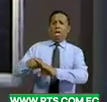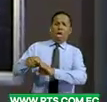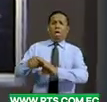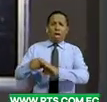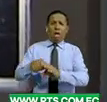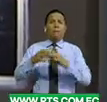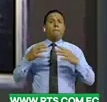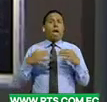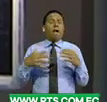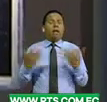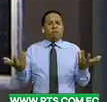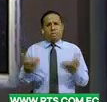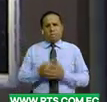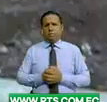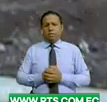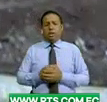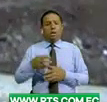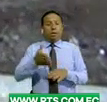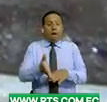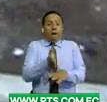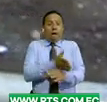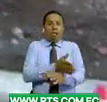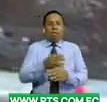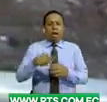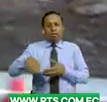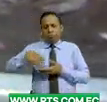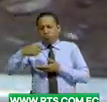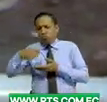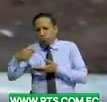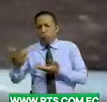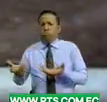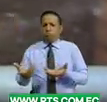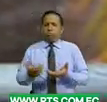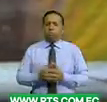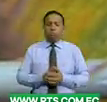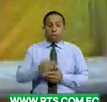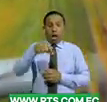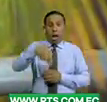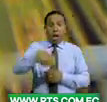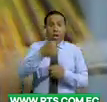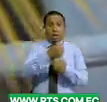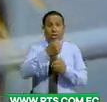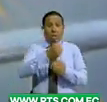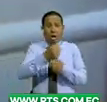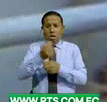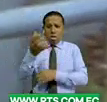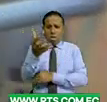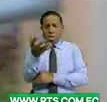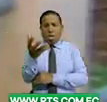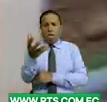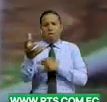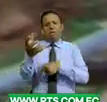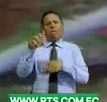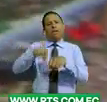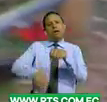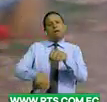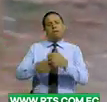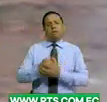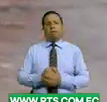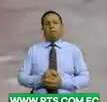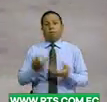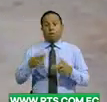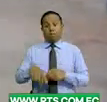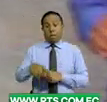estaban en el comedor, recién se disponían a almorzar. Los trabajos en el canal se encuentran paralizados, la maquinaria está averiada y los propietarios de la